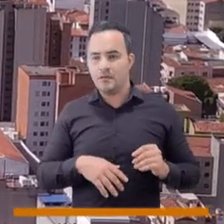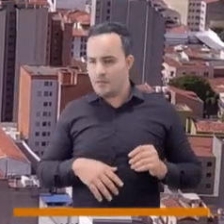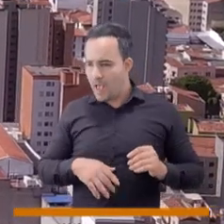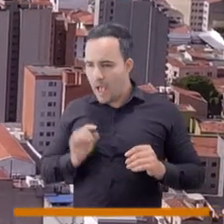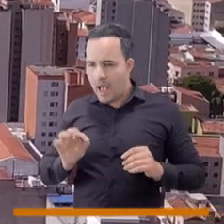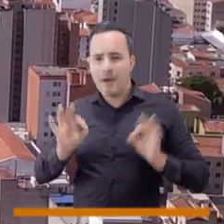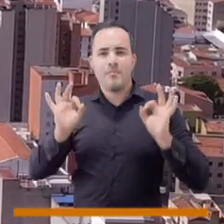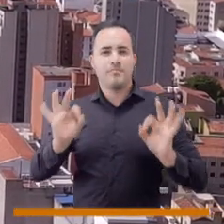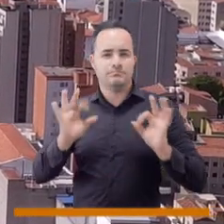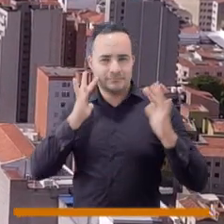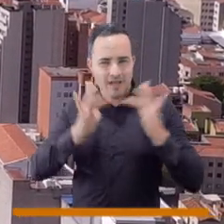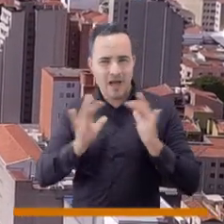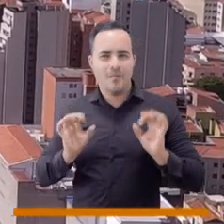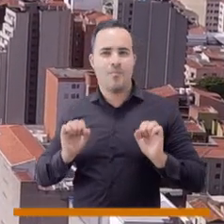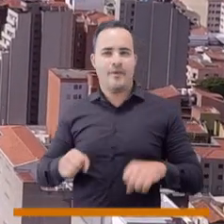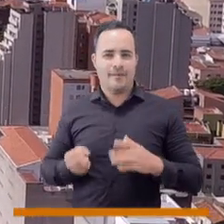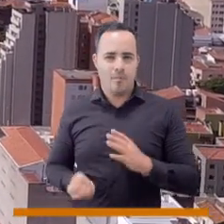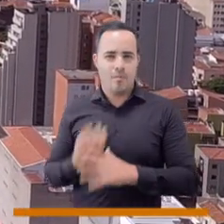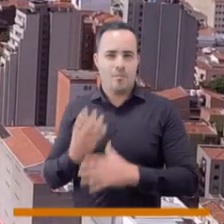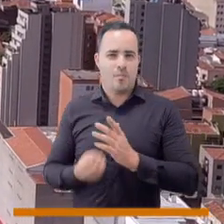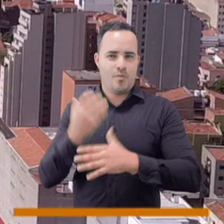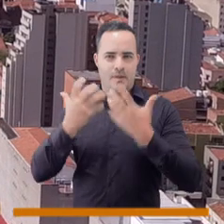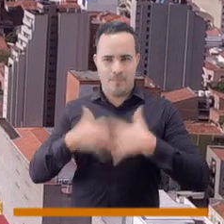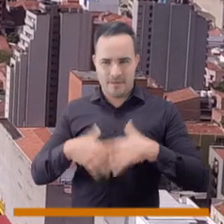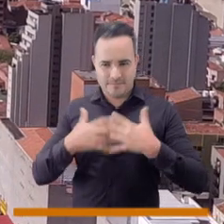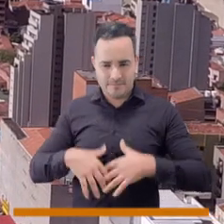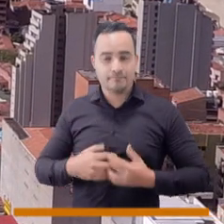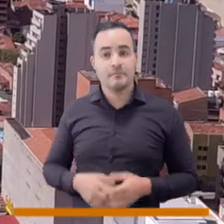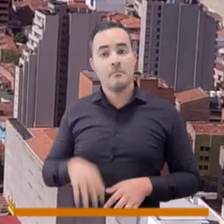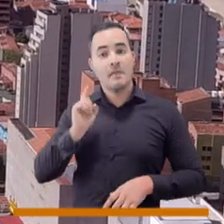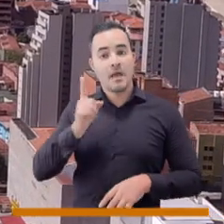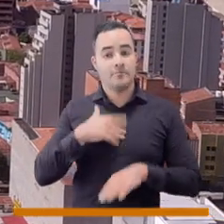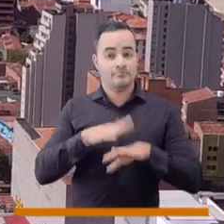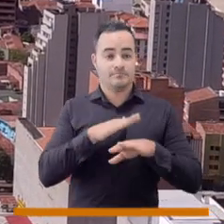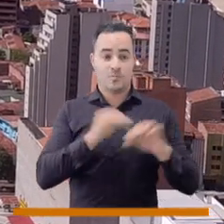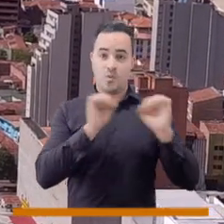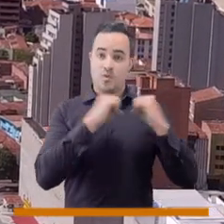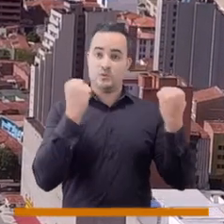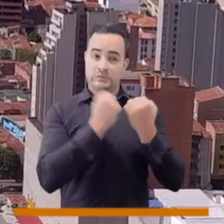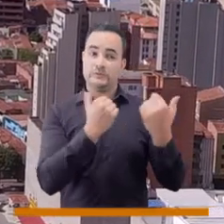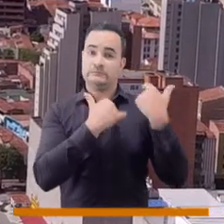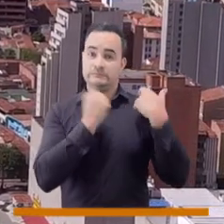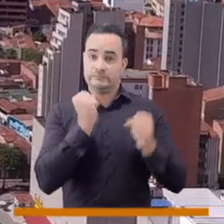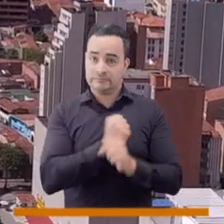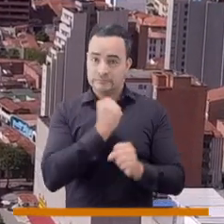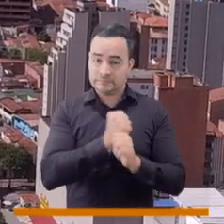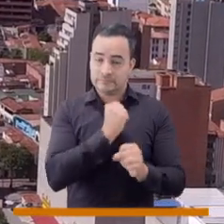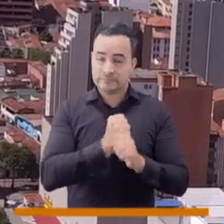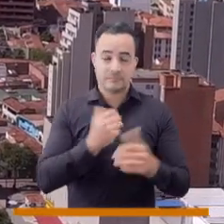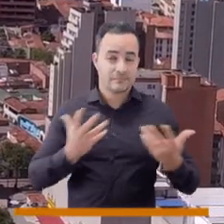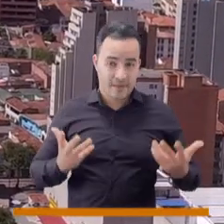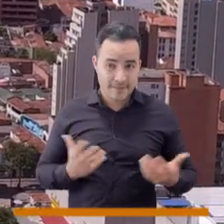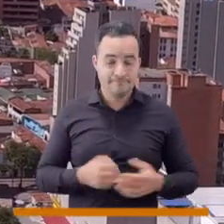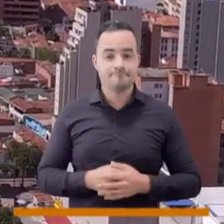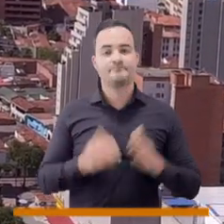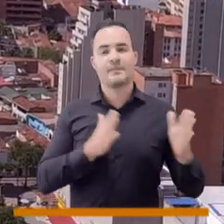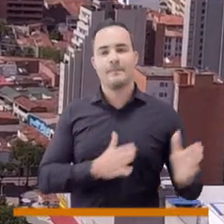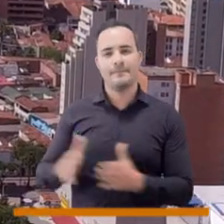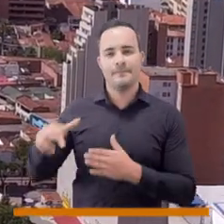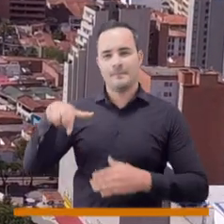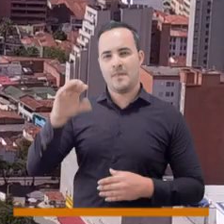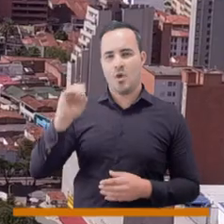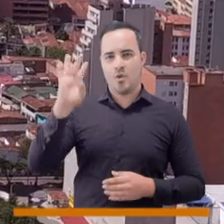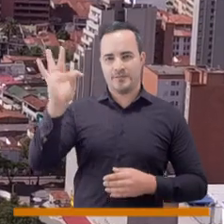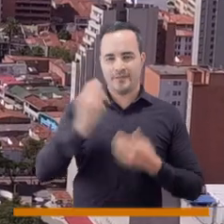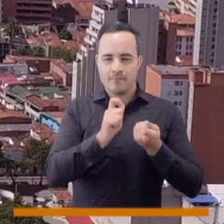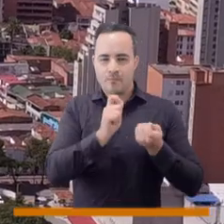muy posible el desarrollo de empresas. Sin embargo, hay algo interesantísimo, y es una labor del consejo, concejal, es la